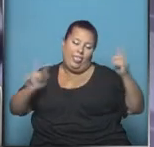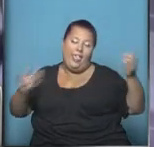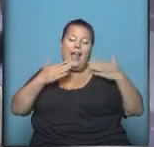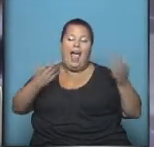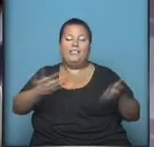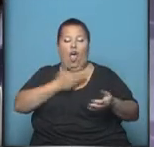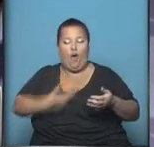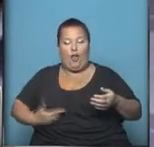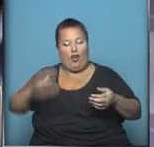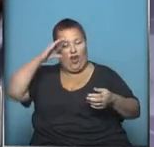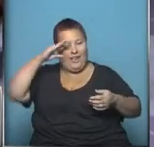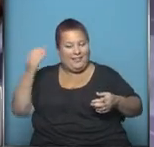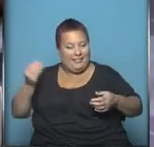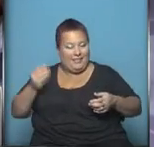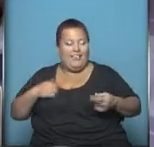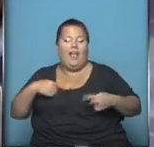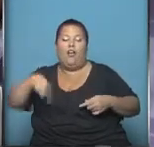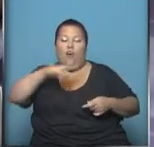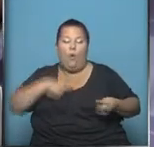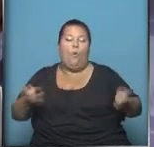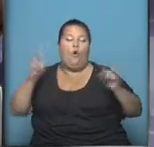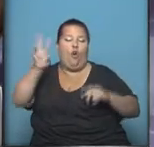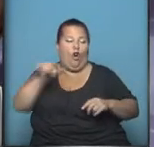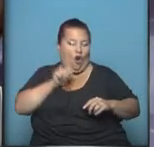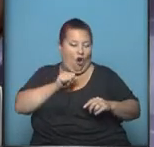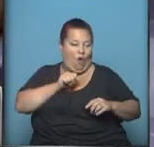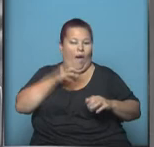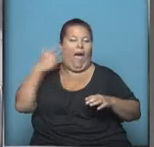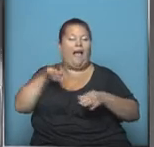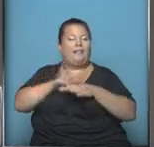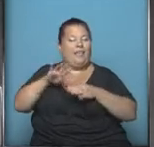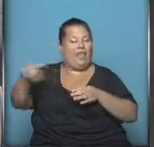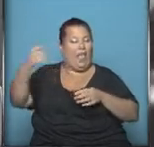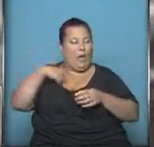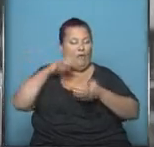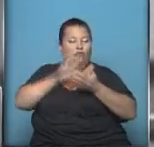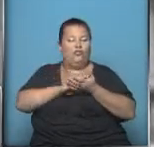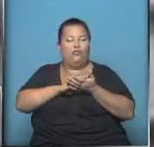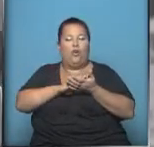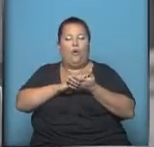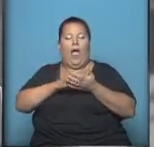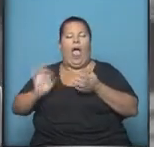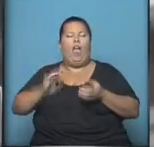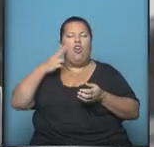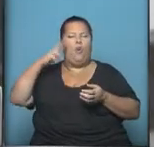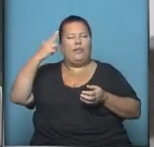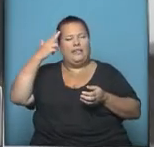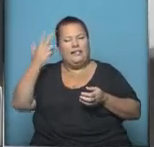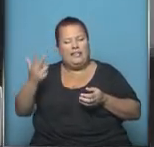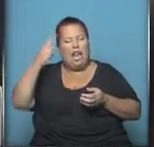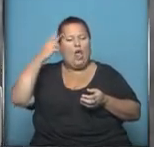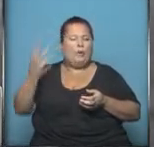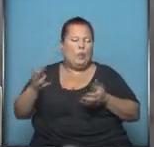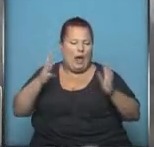el gobierno de cristina vamos a cobrar aquello que se nos quedó debiendo a partir del año 93 94